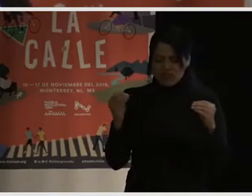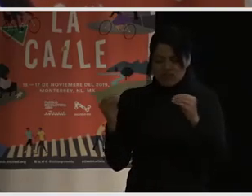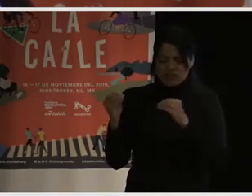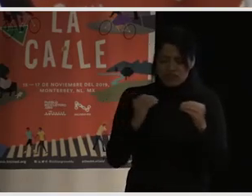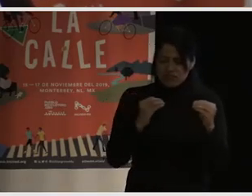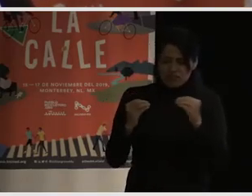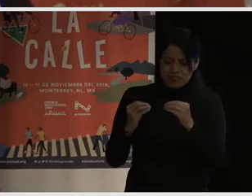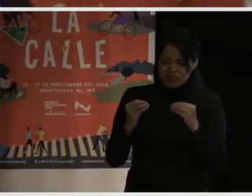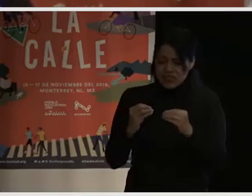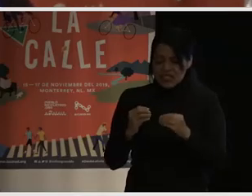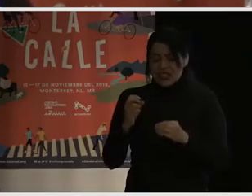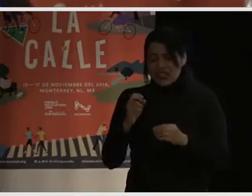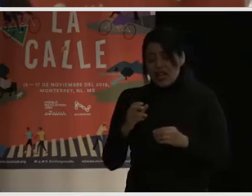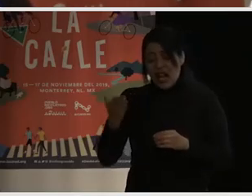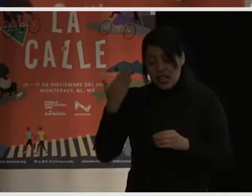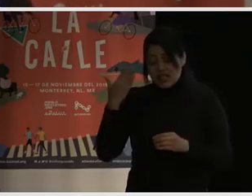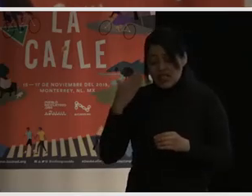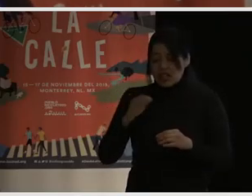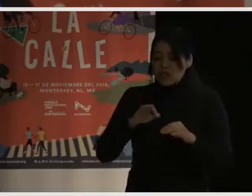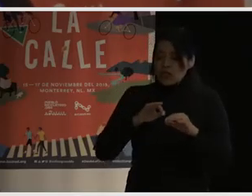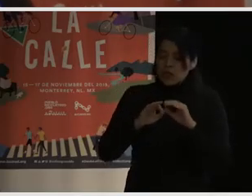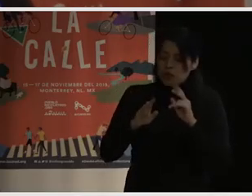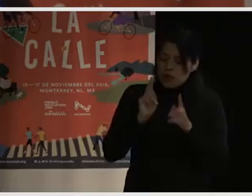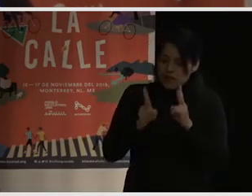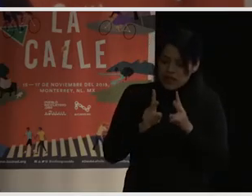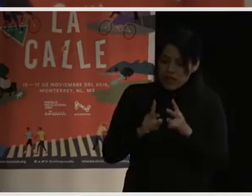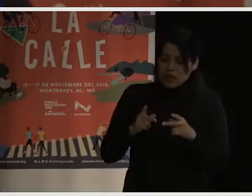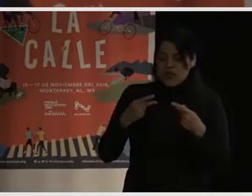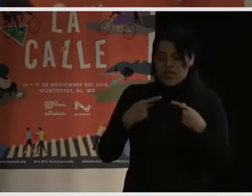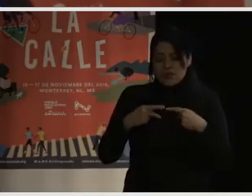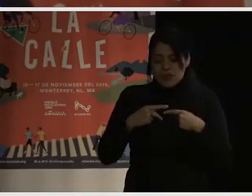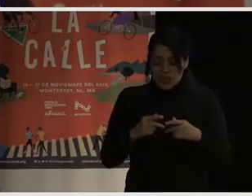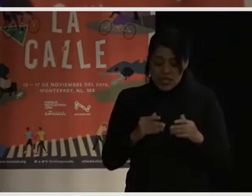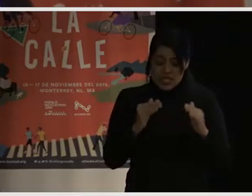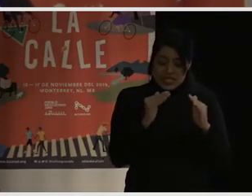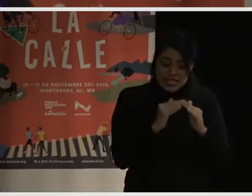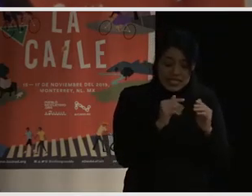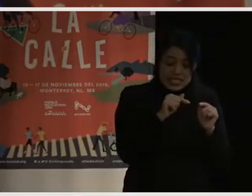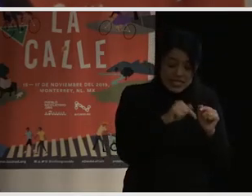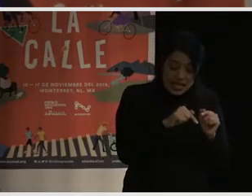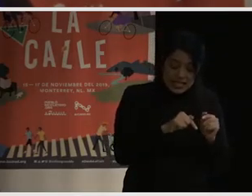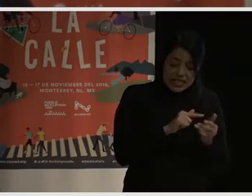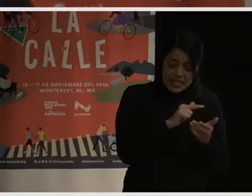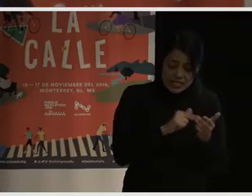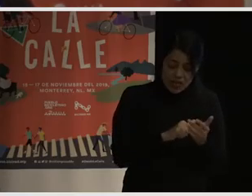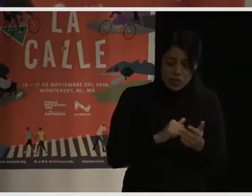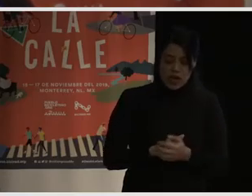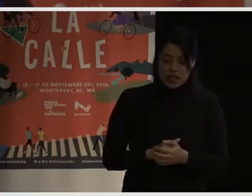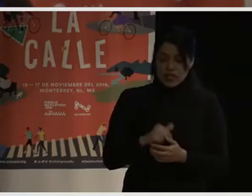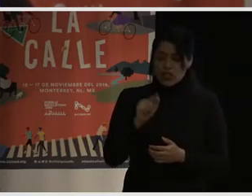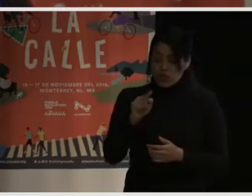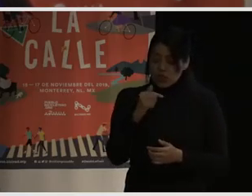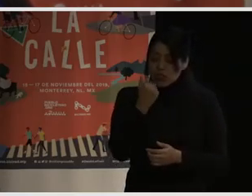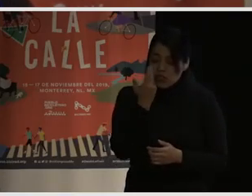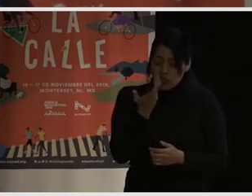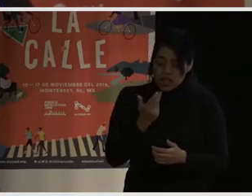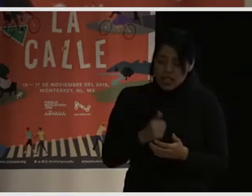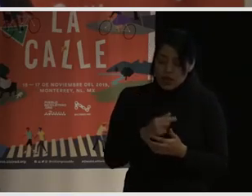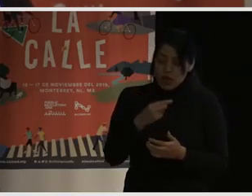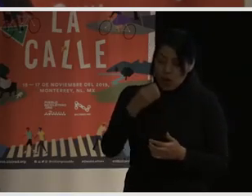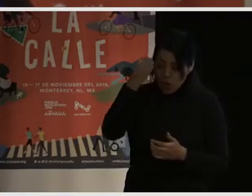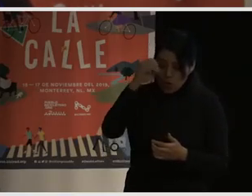hace rato mucho de la importancia del que habitan esos espacios pero otra parte muy importante y es algo que sí quiero rescatar es que nosotros